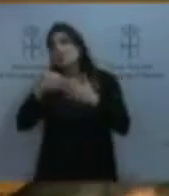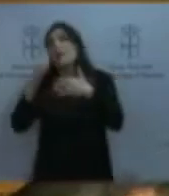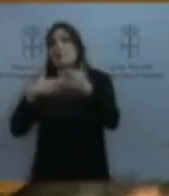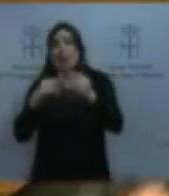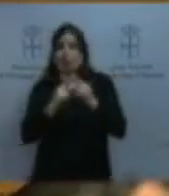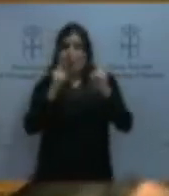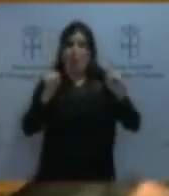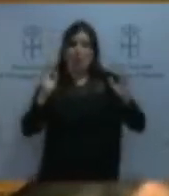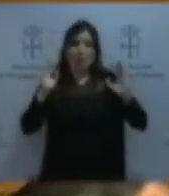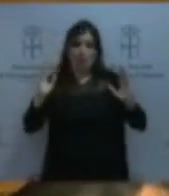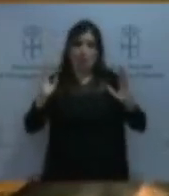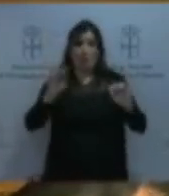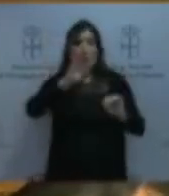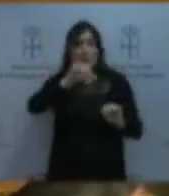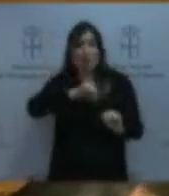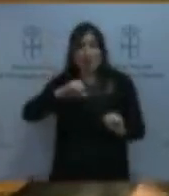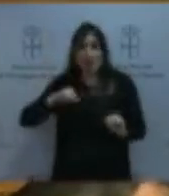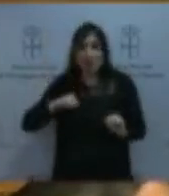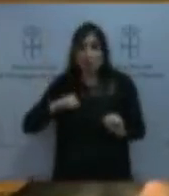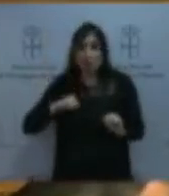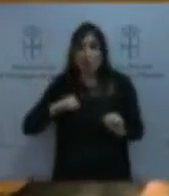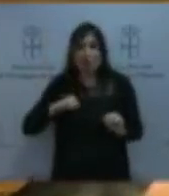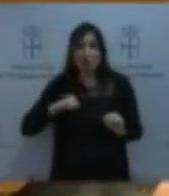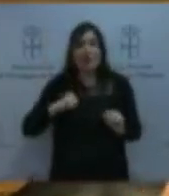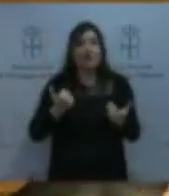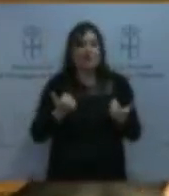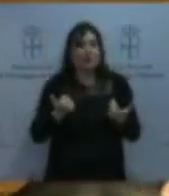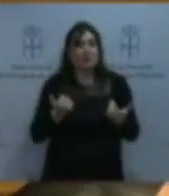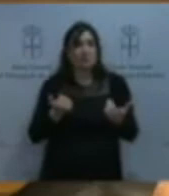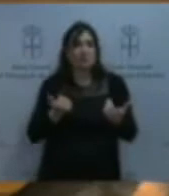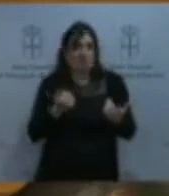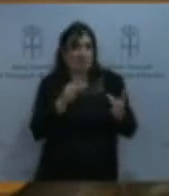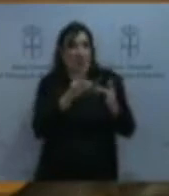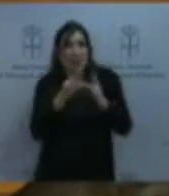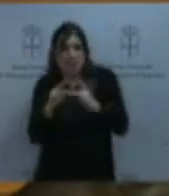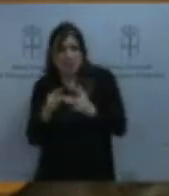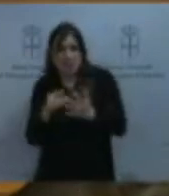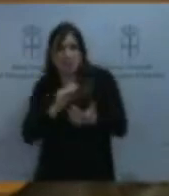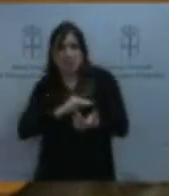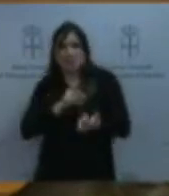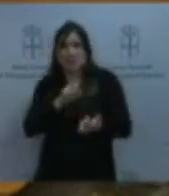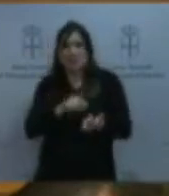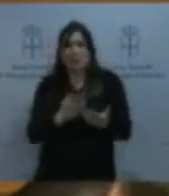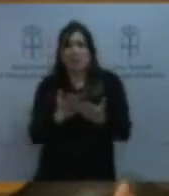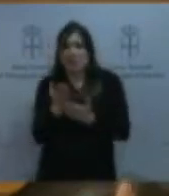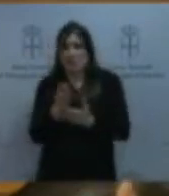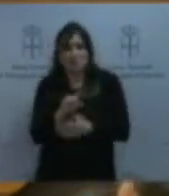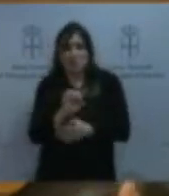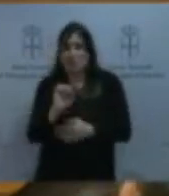está entre las comunidades de cabeza. En la de pedidos, la primera. Oiga, el año